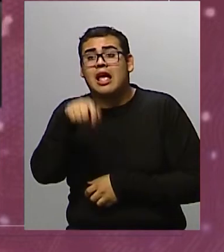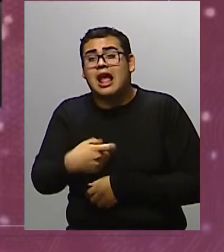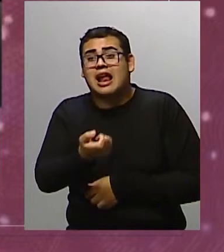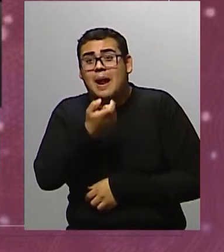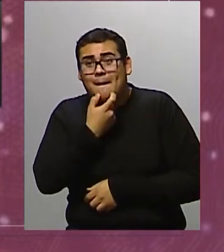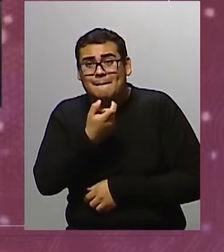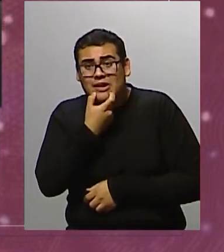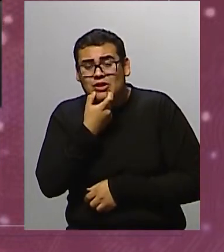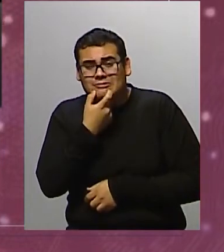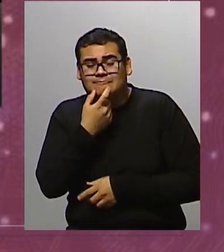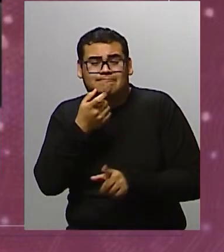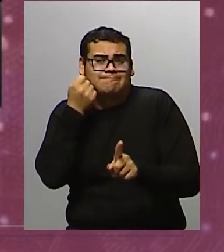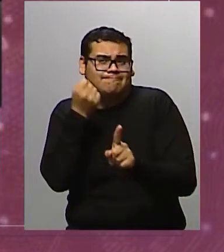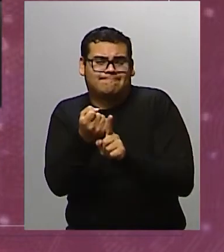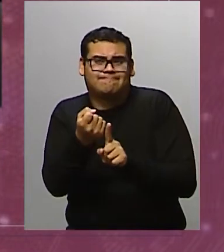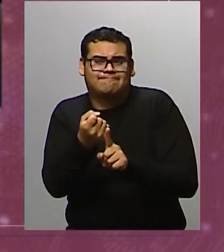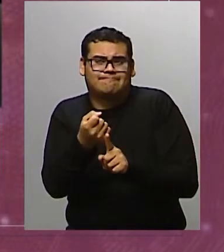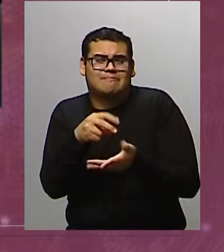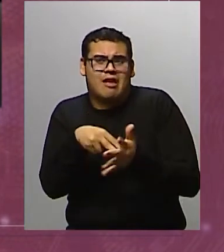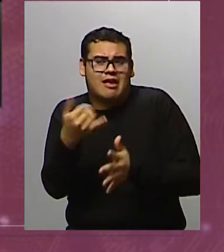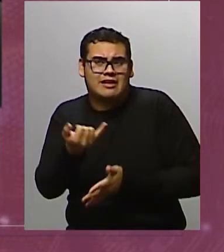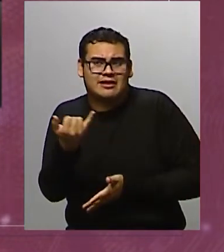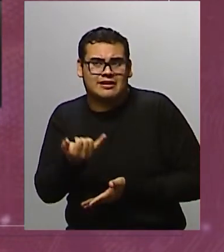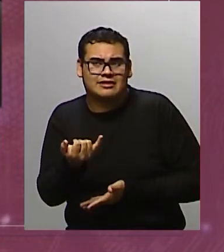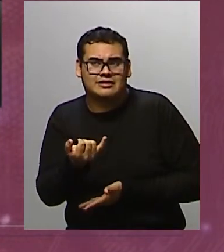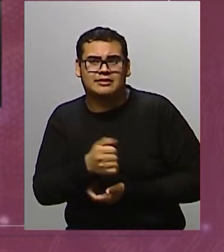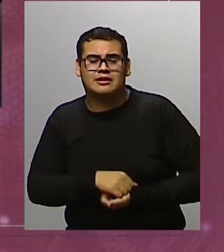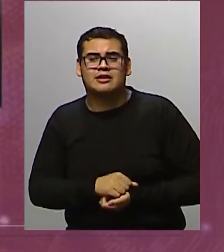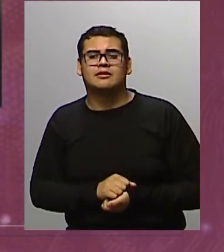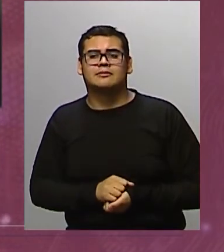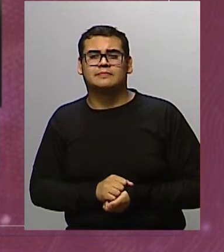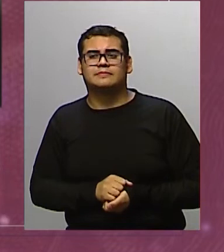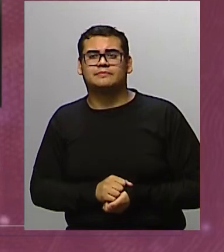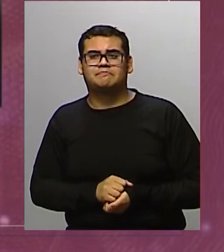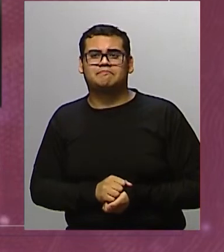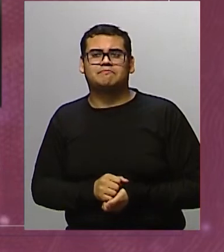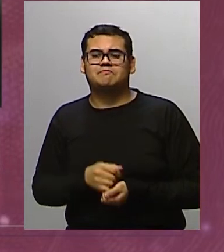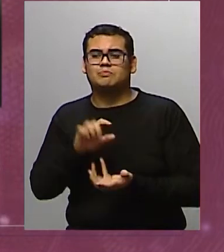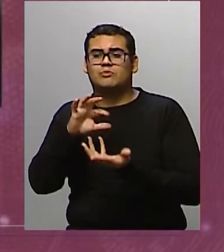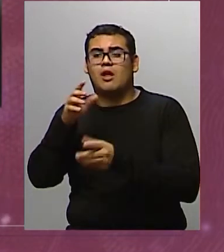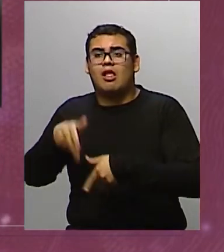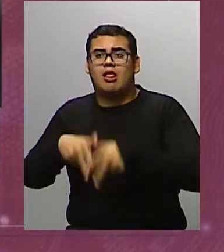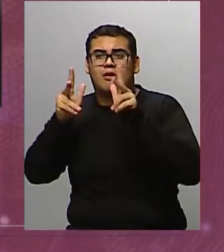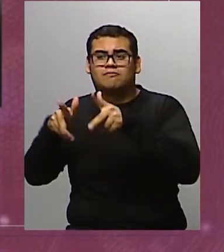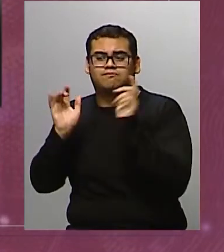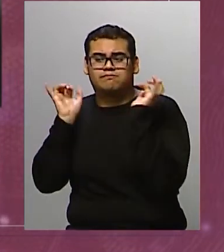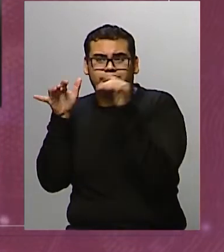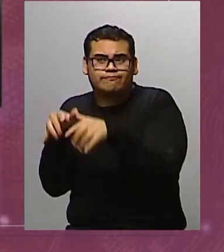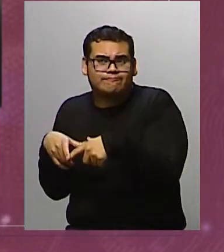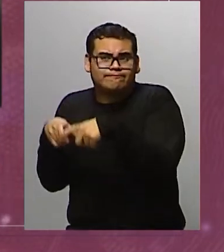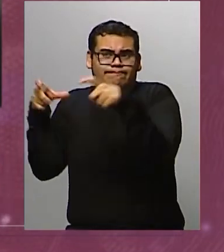a una región, le afecta tremendamente porque se empiezan a concentrar poblaciones en